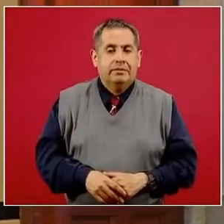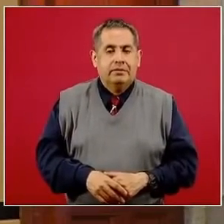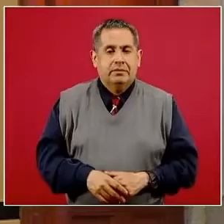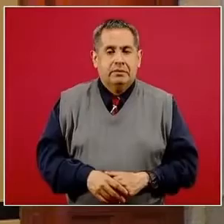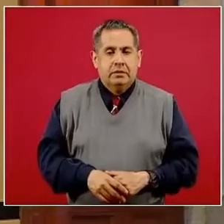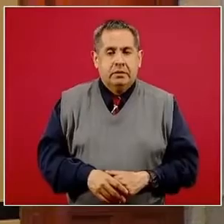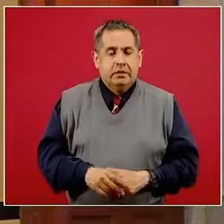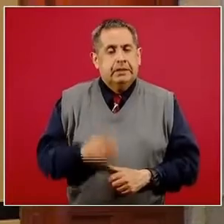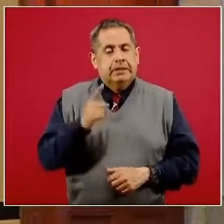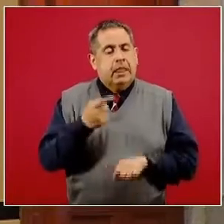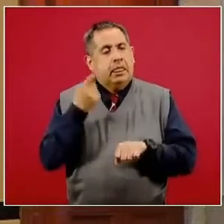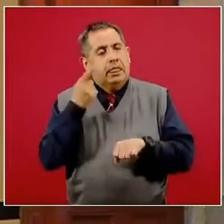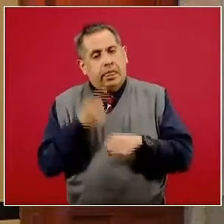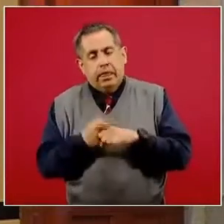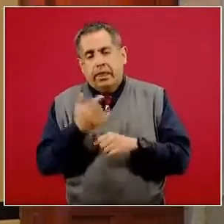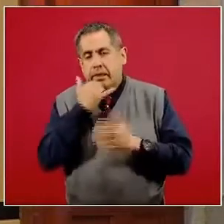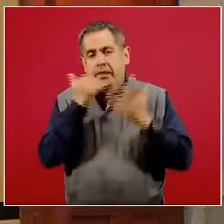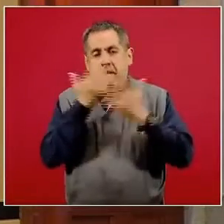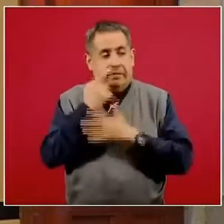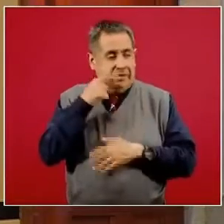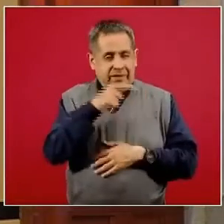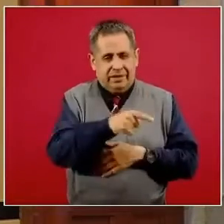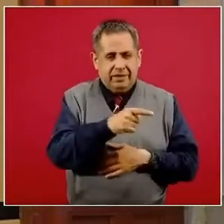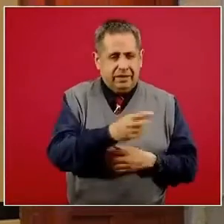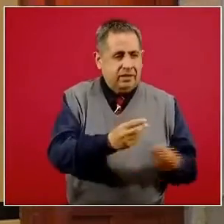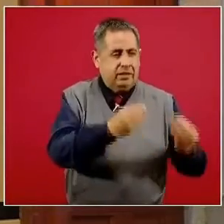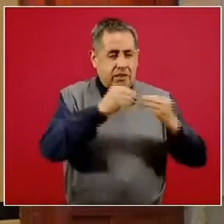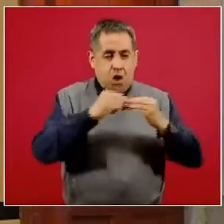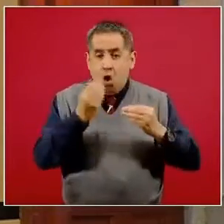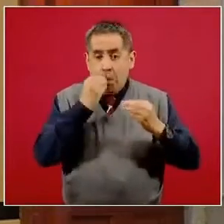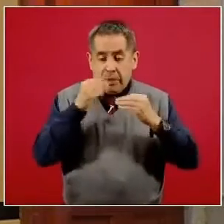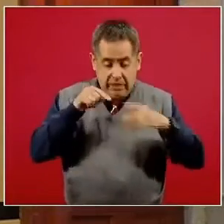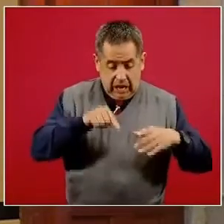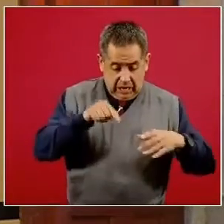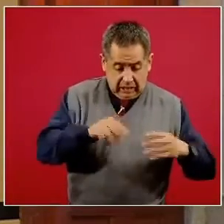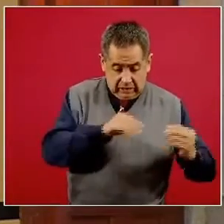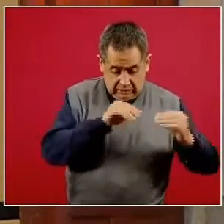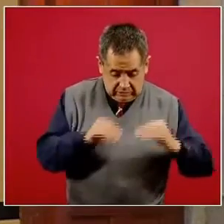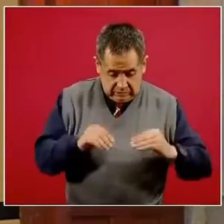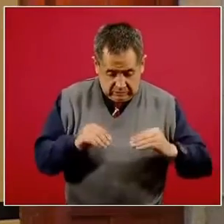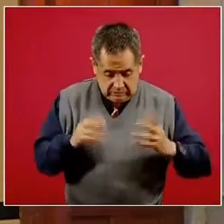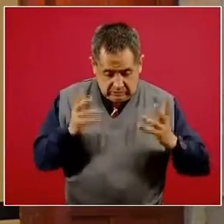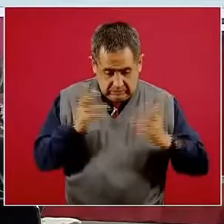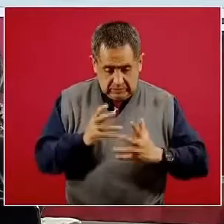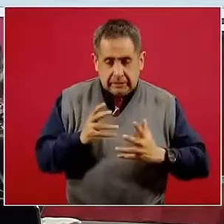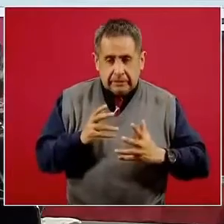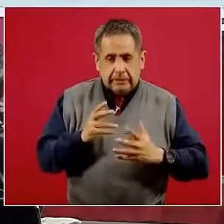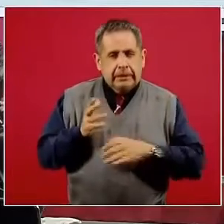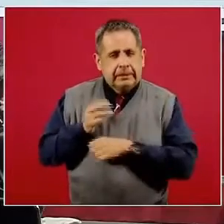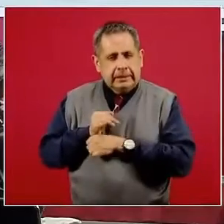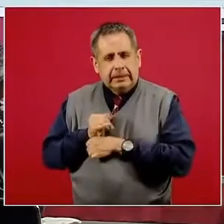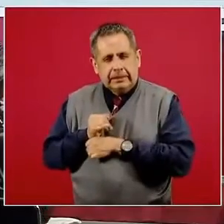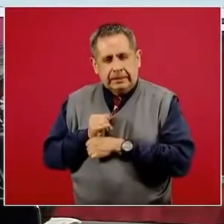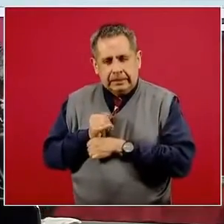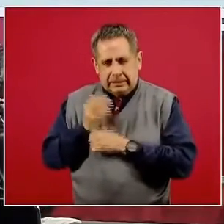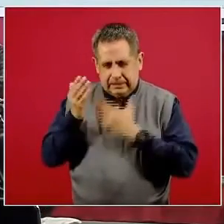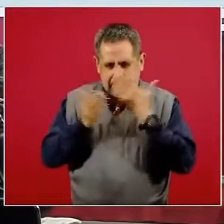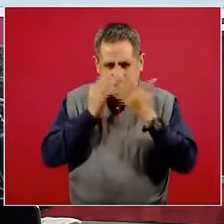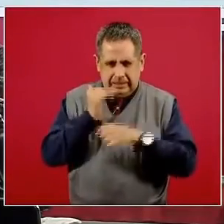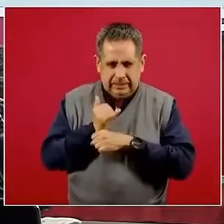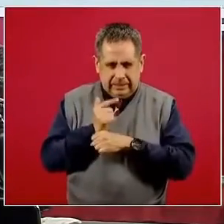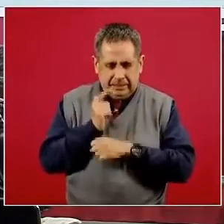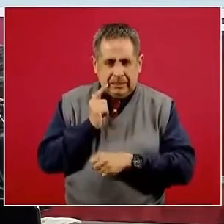Una de las consecuencias es que estos agrotóxicos llegan a nuestros alimentos. Entonces hicimos este estudio, de hecho este estudio se